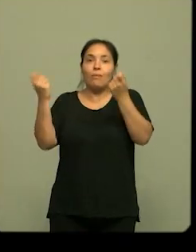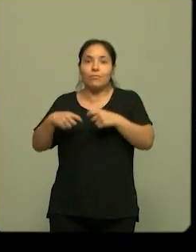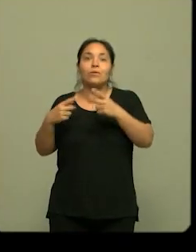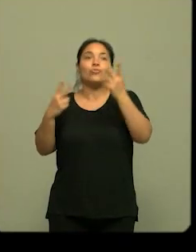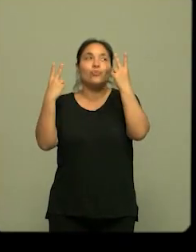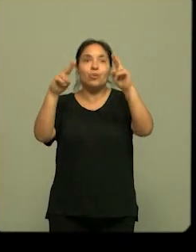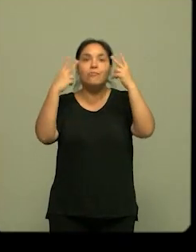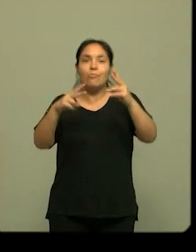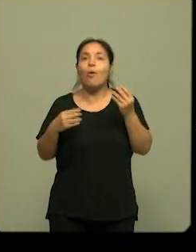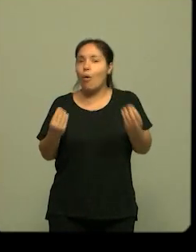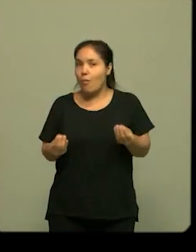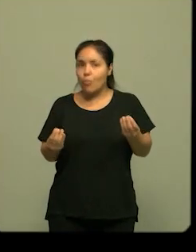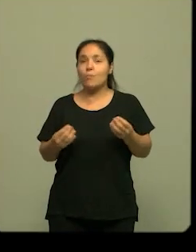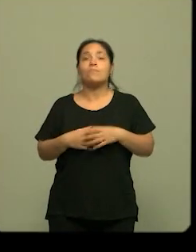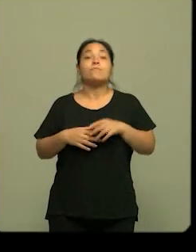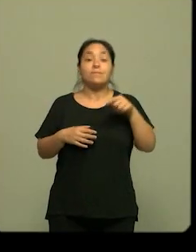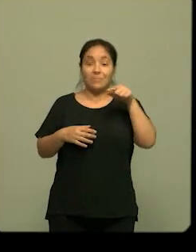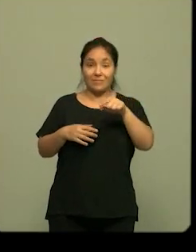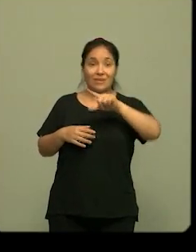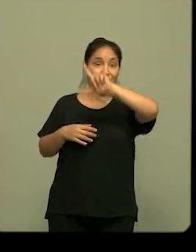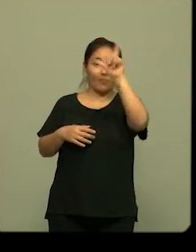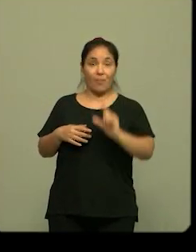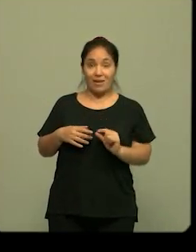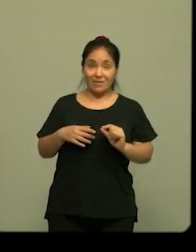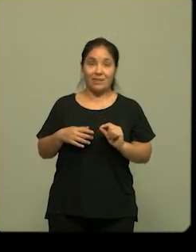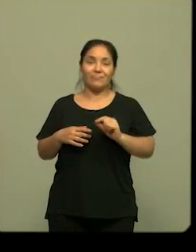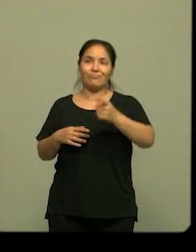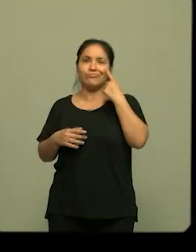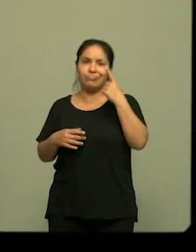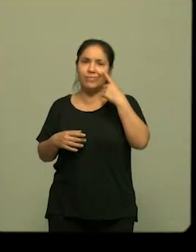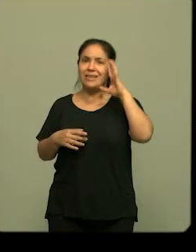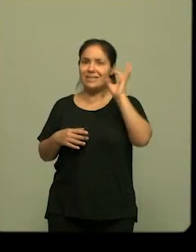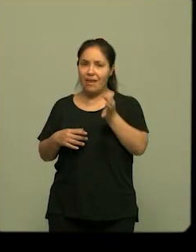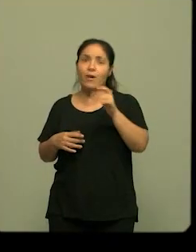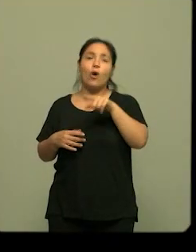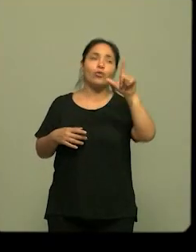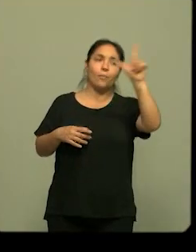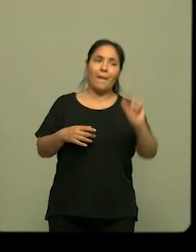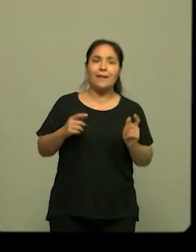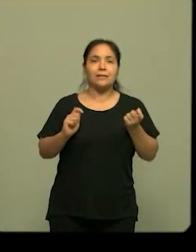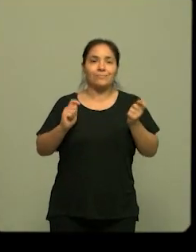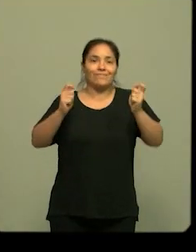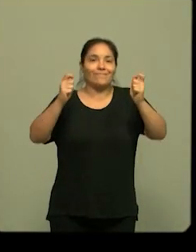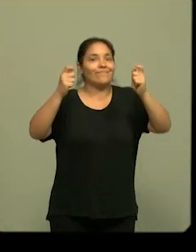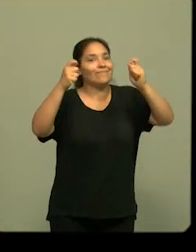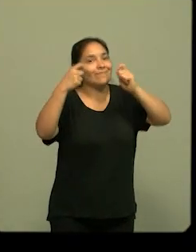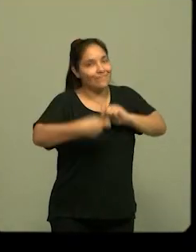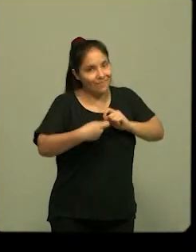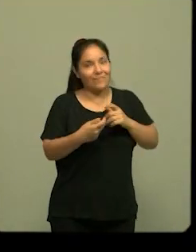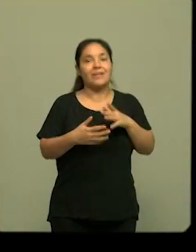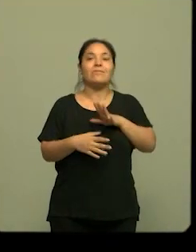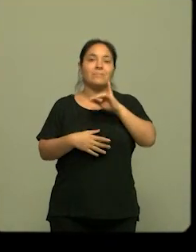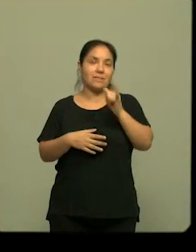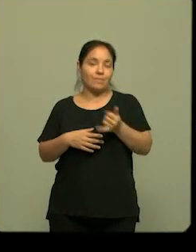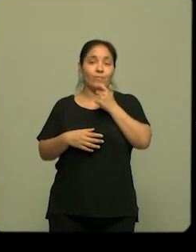turístico. Claro. Y eso es algo que algunos países lo tienen muy claro, otros países vamos en esas vías. Todavía están haciendo, digamos, el recorrido. Y a